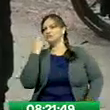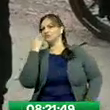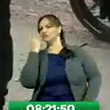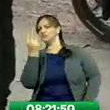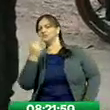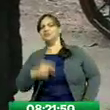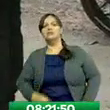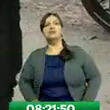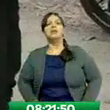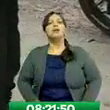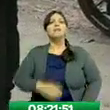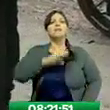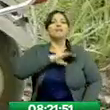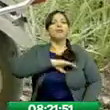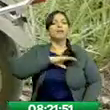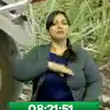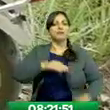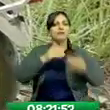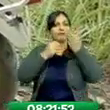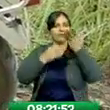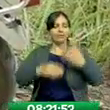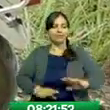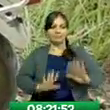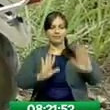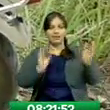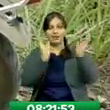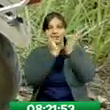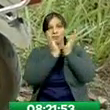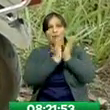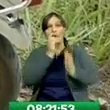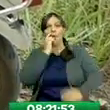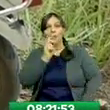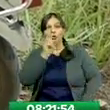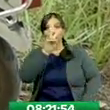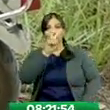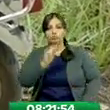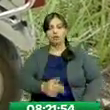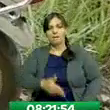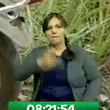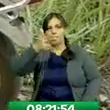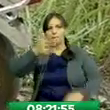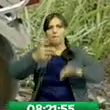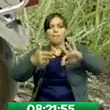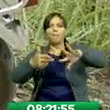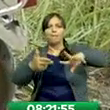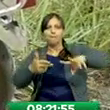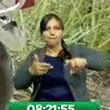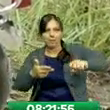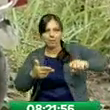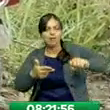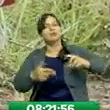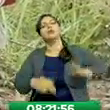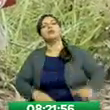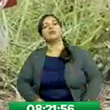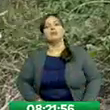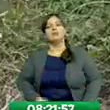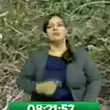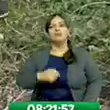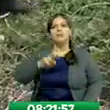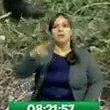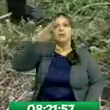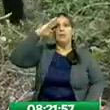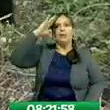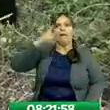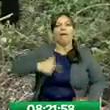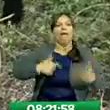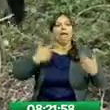sujetos intentaban cometer un delito específico. De ahí que al percatarse de la presencia policial, emprendieron la huida. Hubo